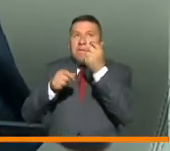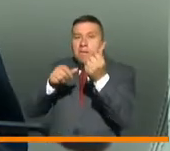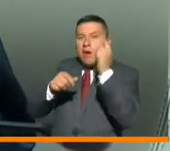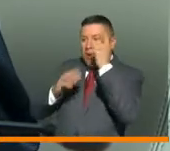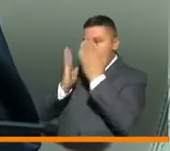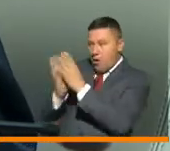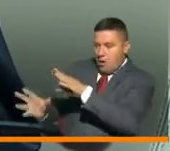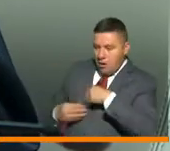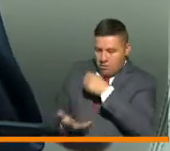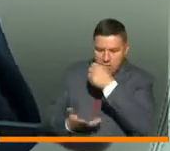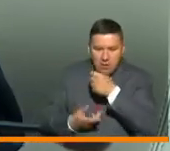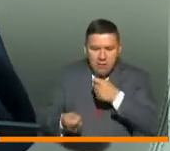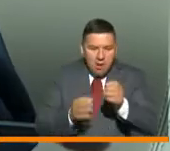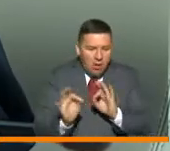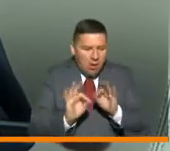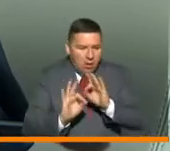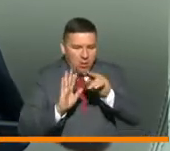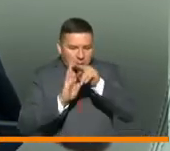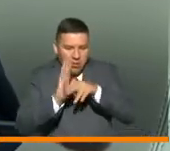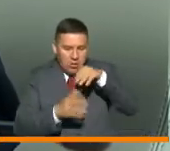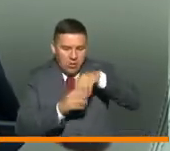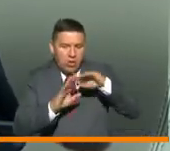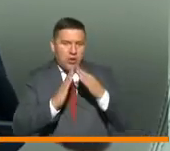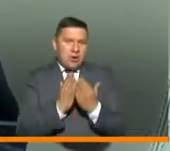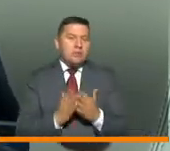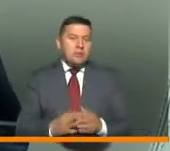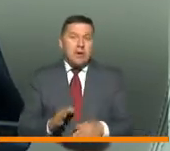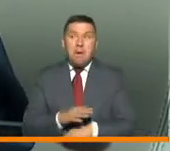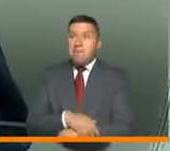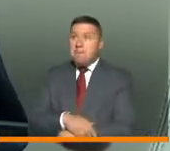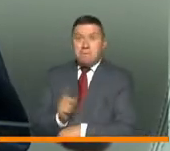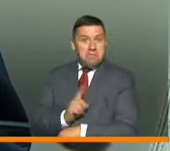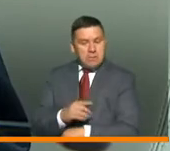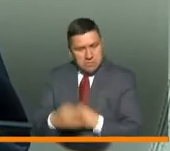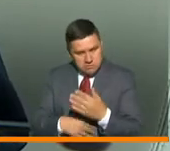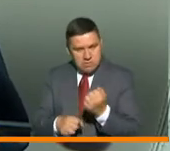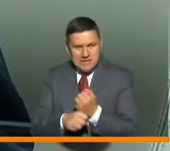Y no nos hemos quedado quietos al respecto, presidente. En plena pandemia